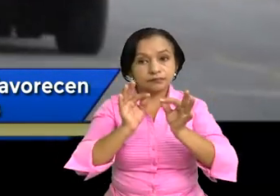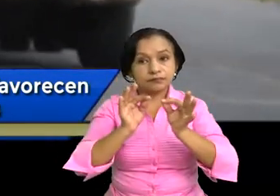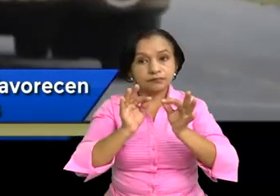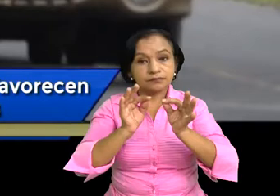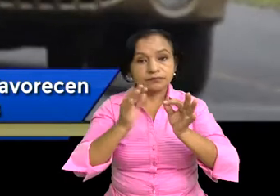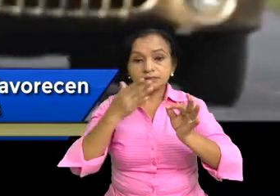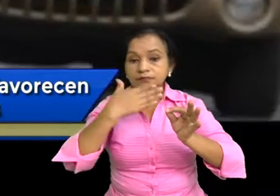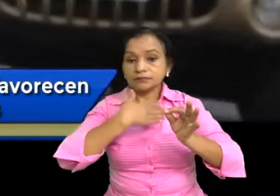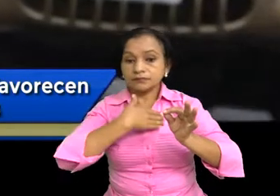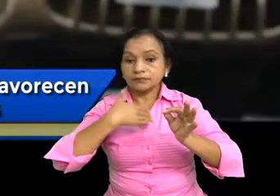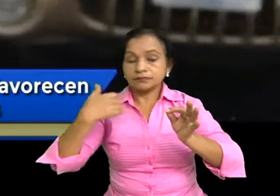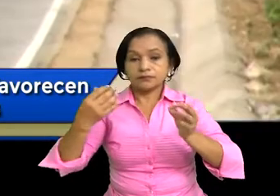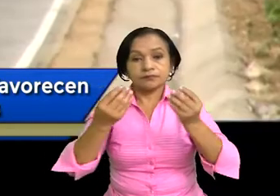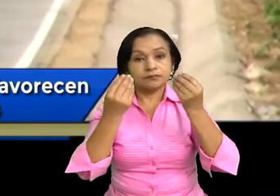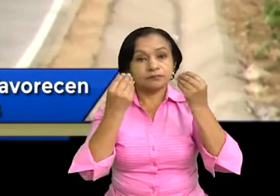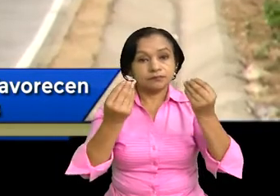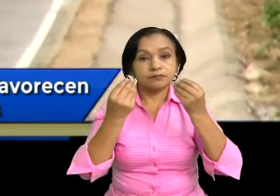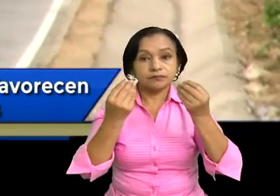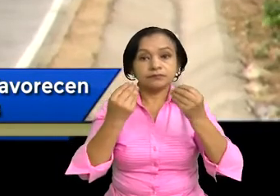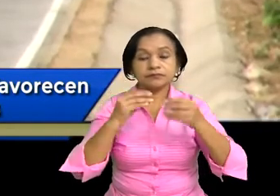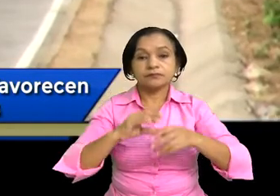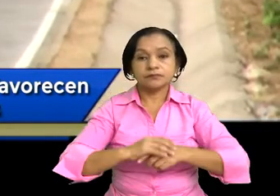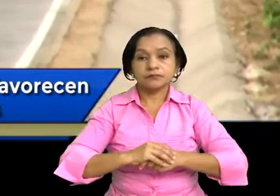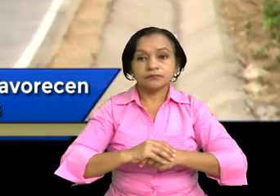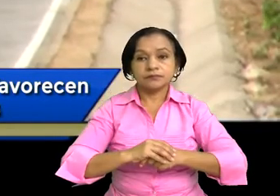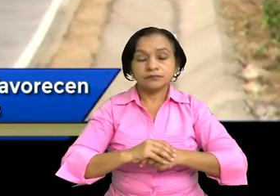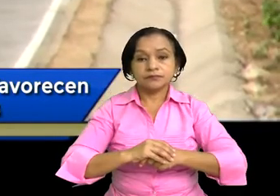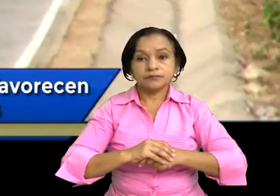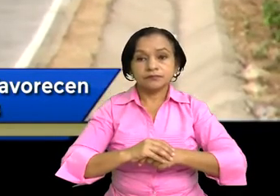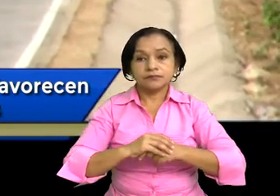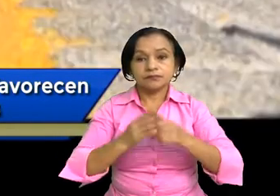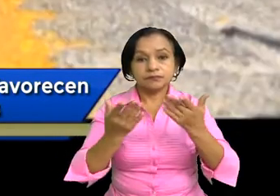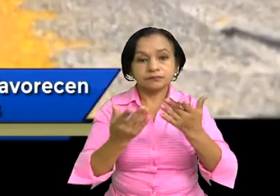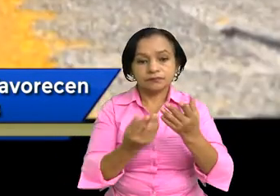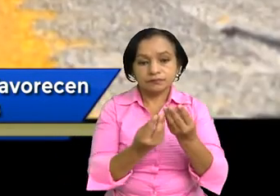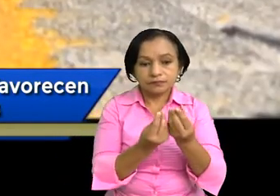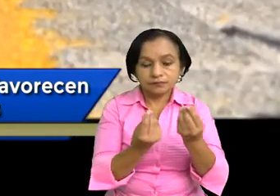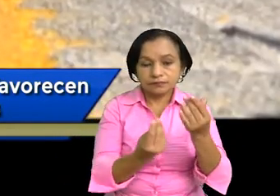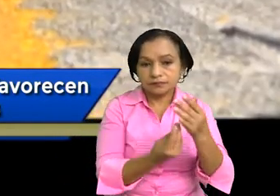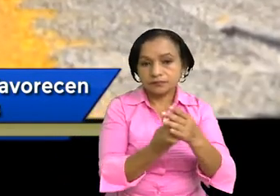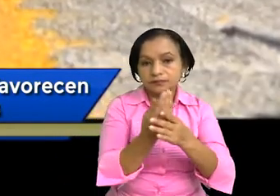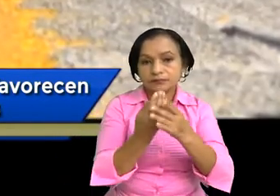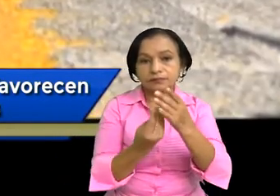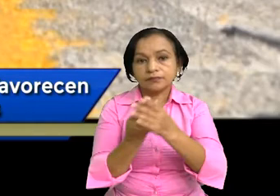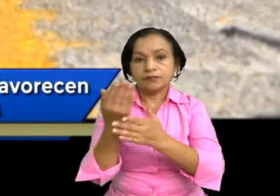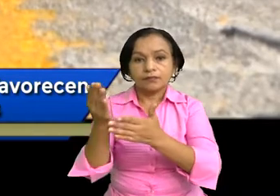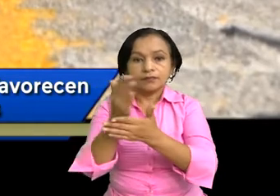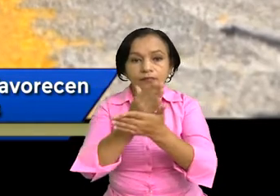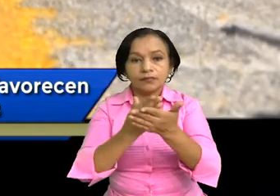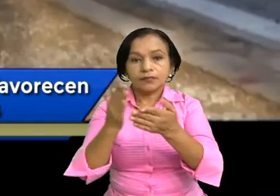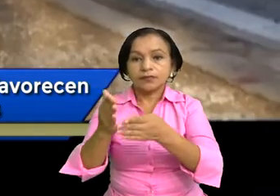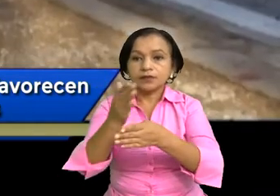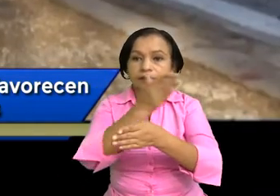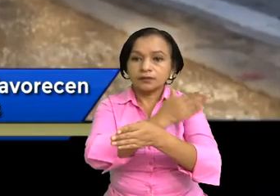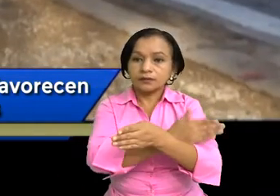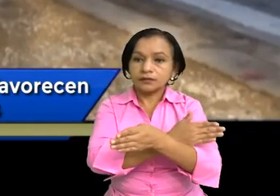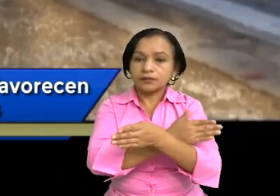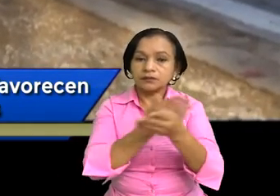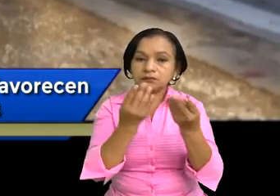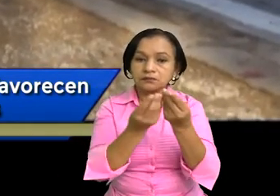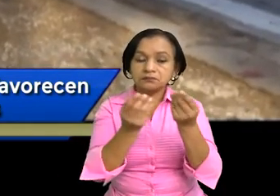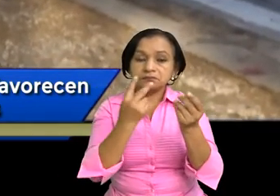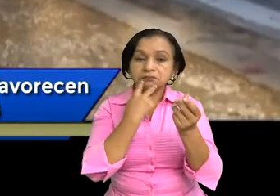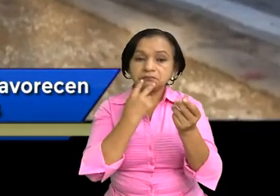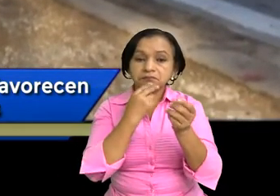ha mejorado muchísimo el cultivo de las tierras ahí, algunas tierras que estaban